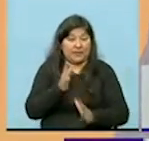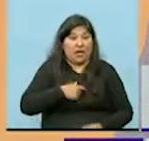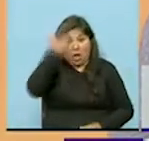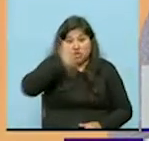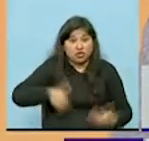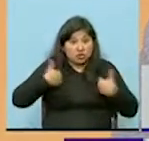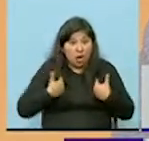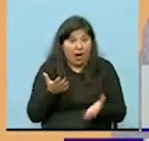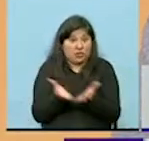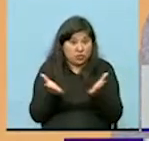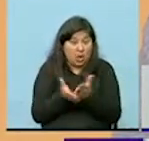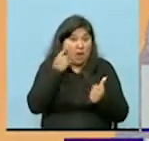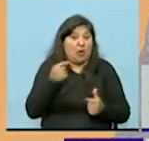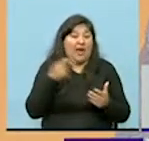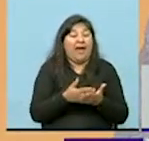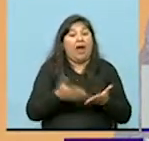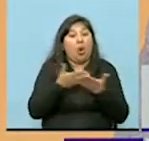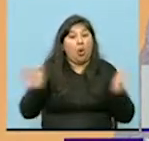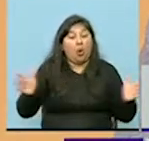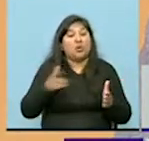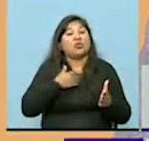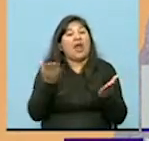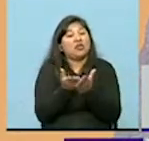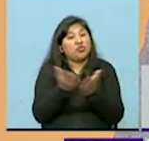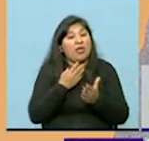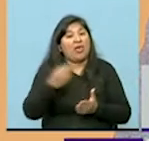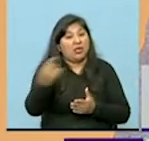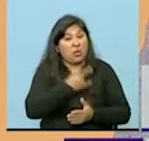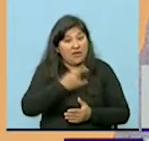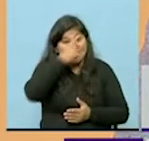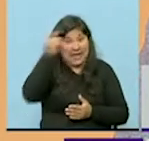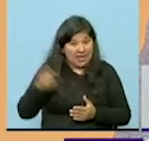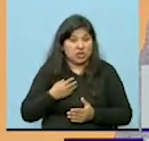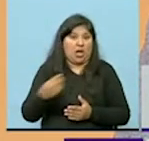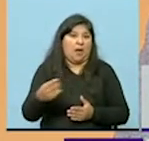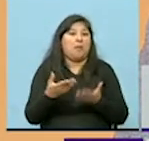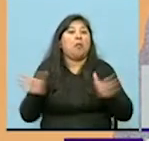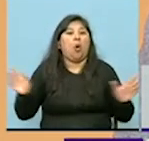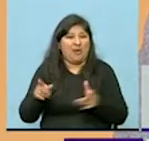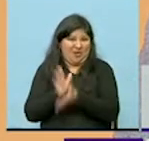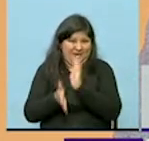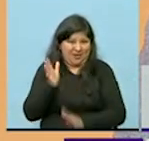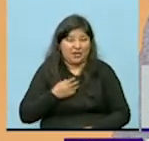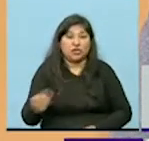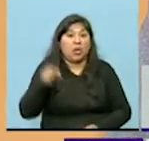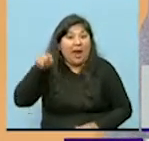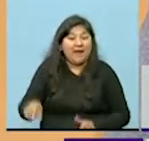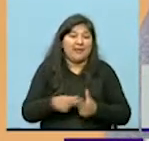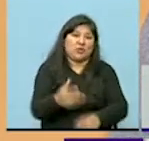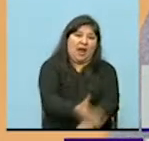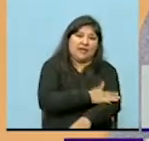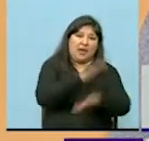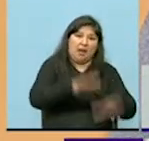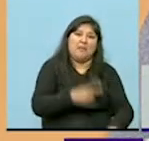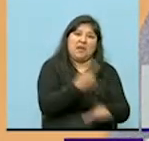yo soy quien soy por la universidad pública sino probablemente ni siquiera ha sido profesional y yo me resisto que la